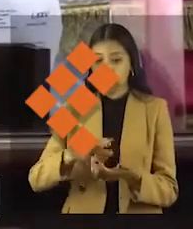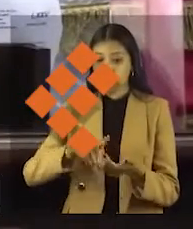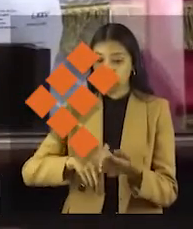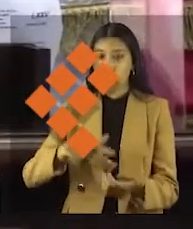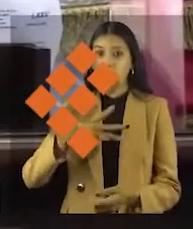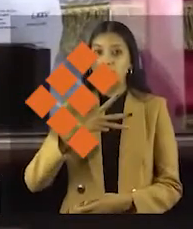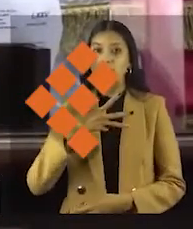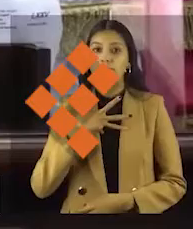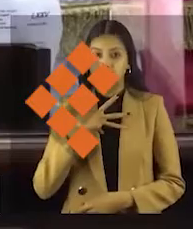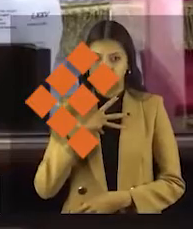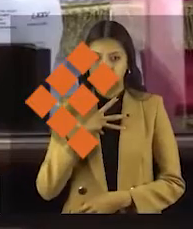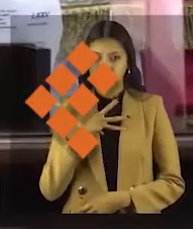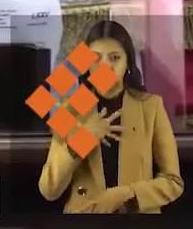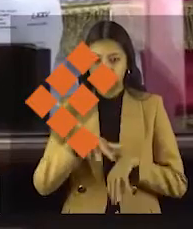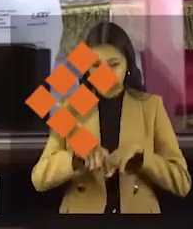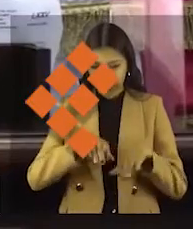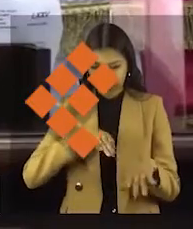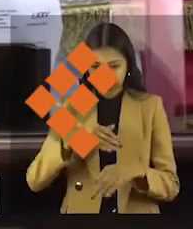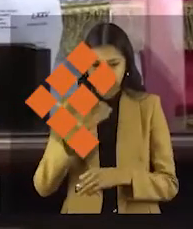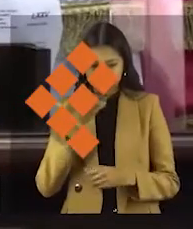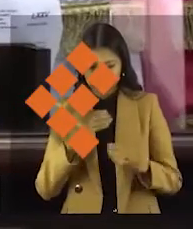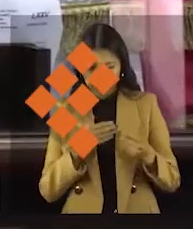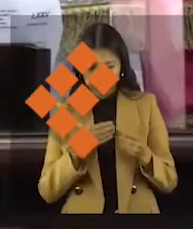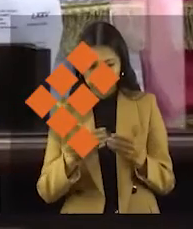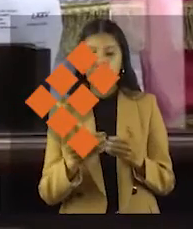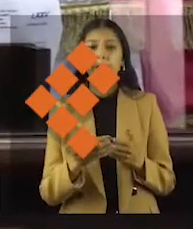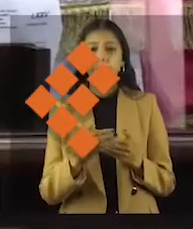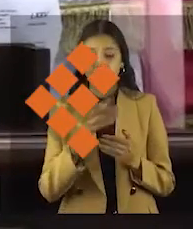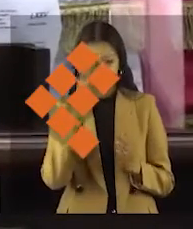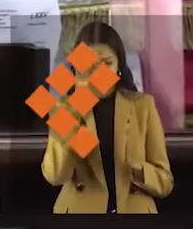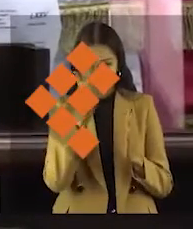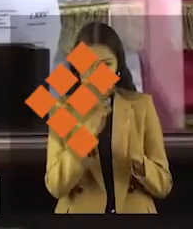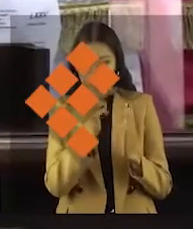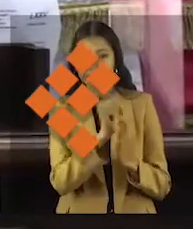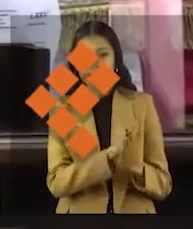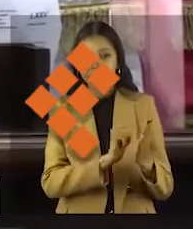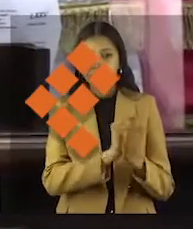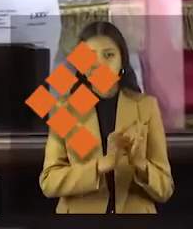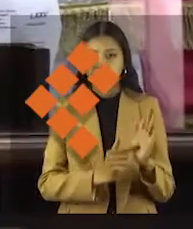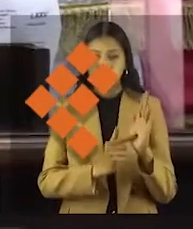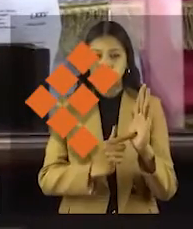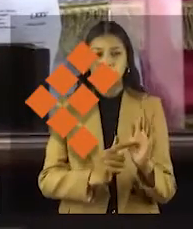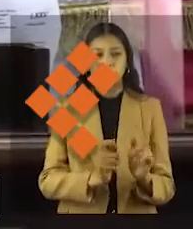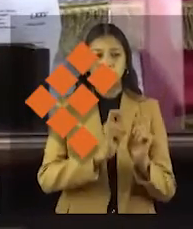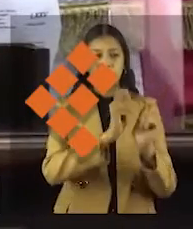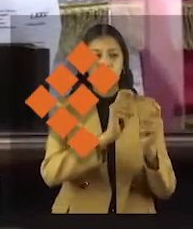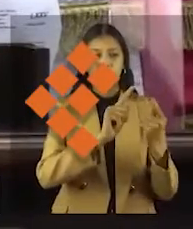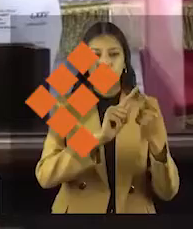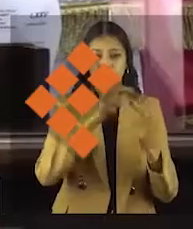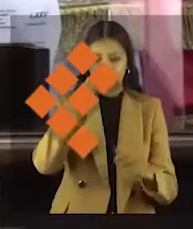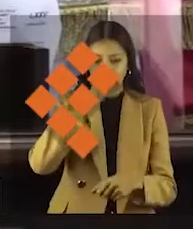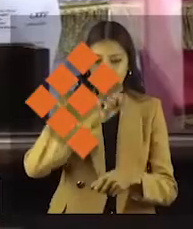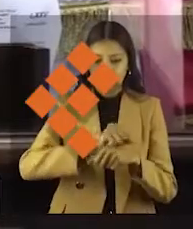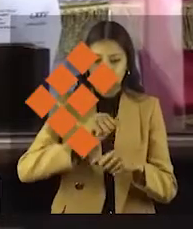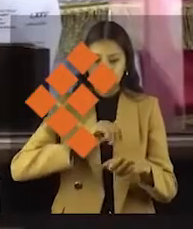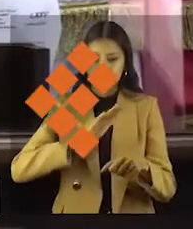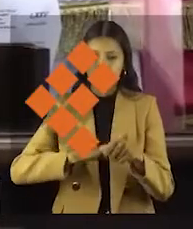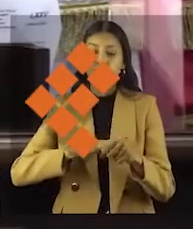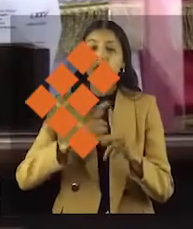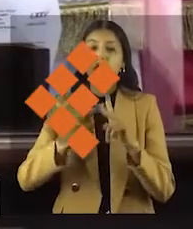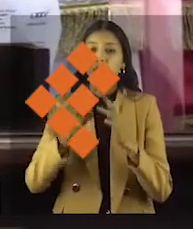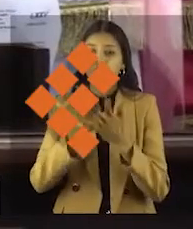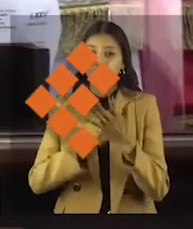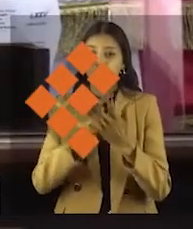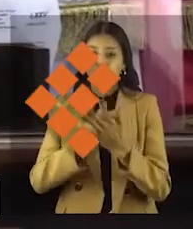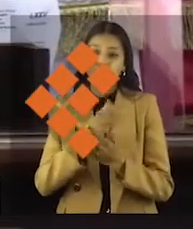emanen, y desempeñar leal y patrióticamente el cargo de Secretaria de Administración y Finanzas del Congreso del Estado